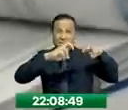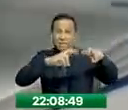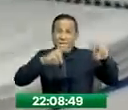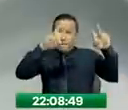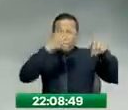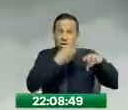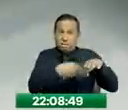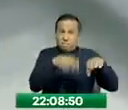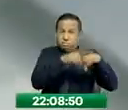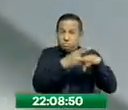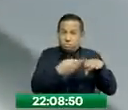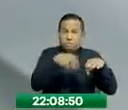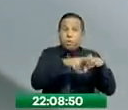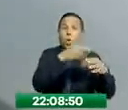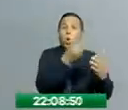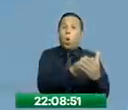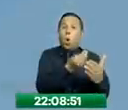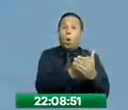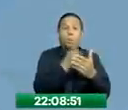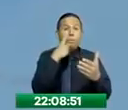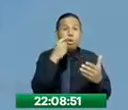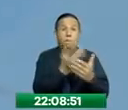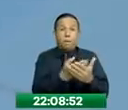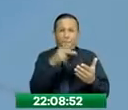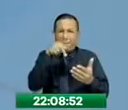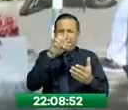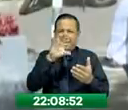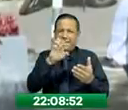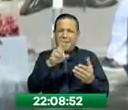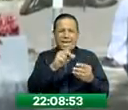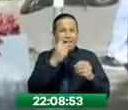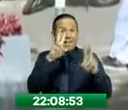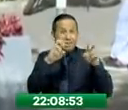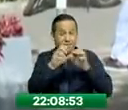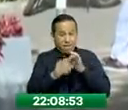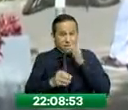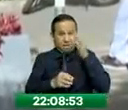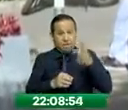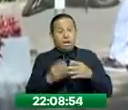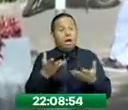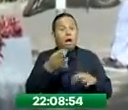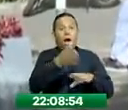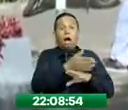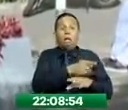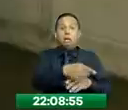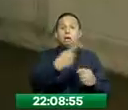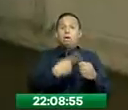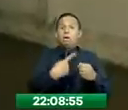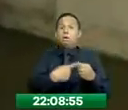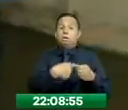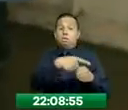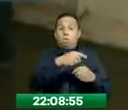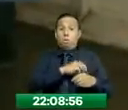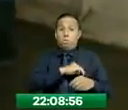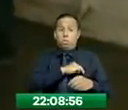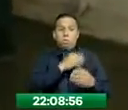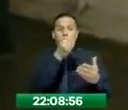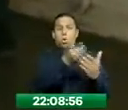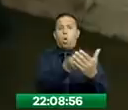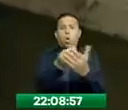la adquisición de 100 mil pruebas pcr de kobe 19 que realizó la secretaría metropolitana de salud en medio de la emergencia